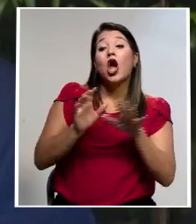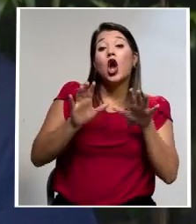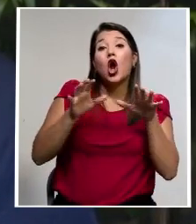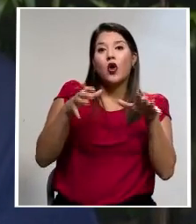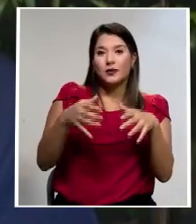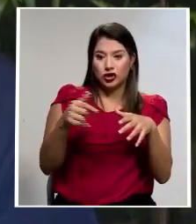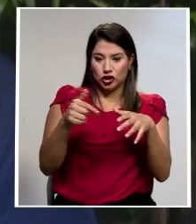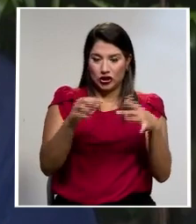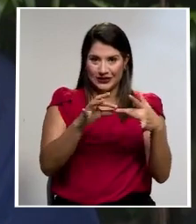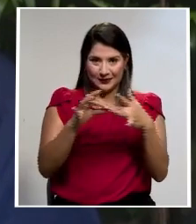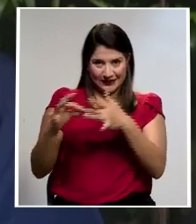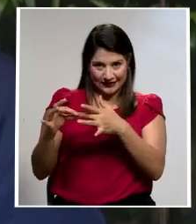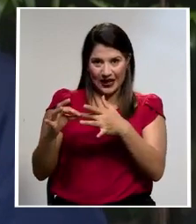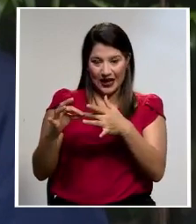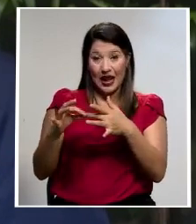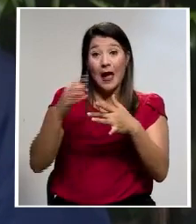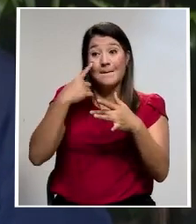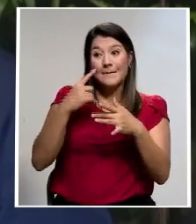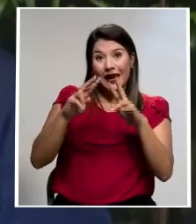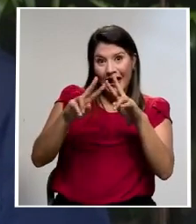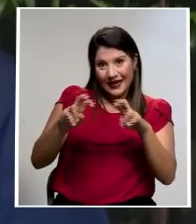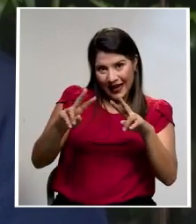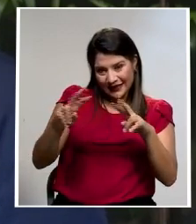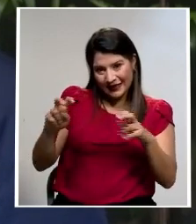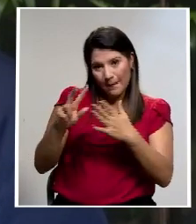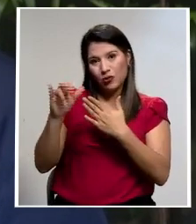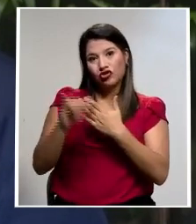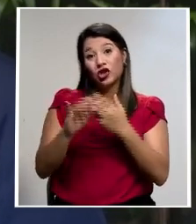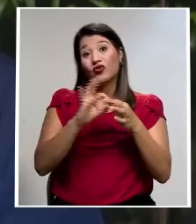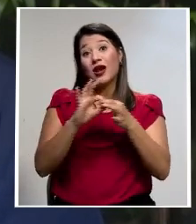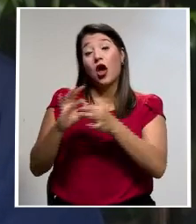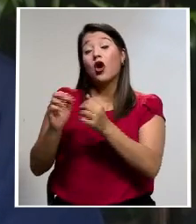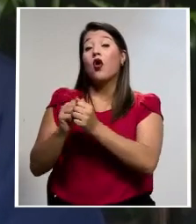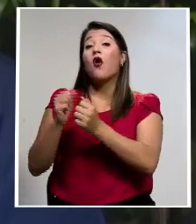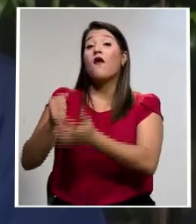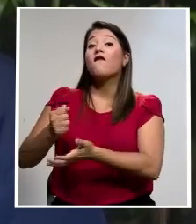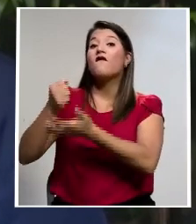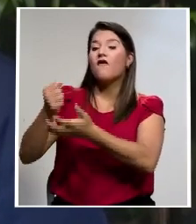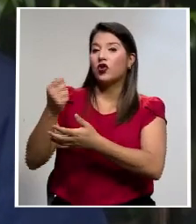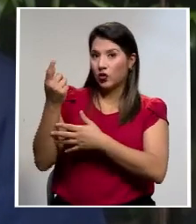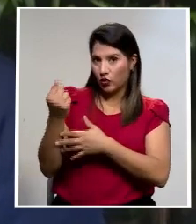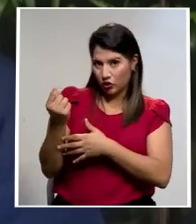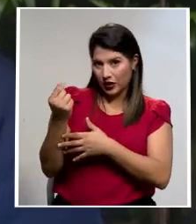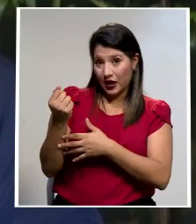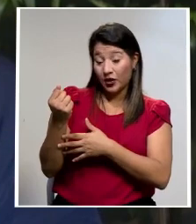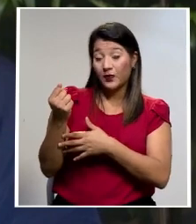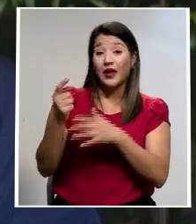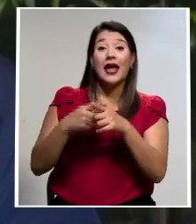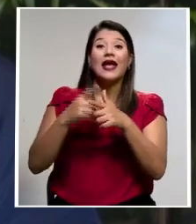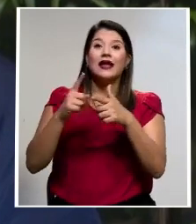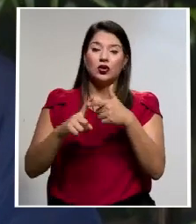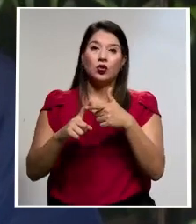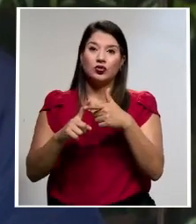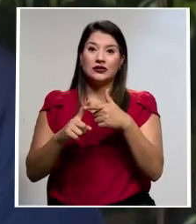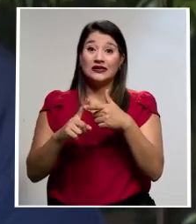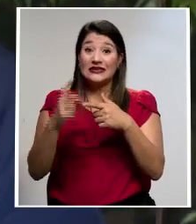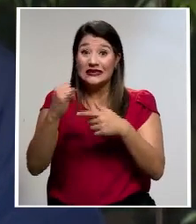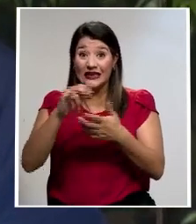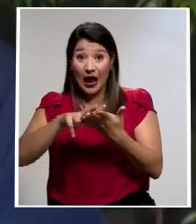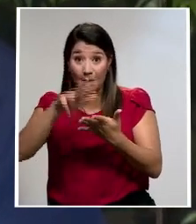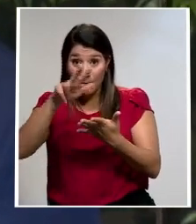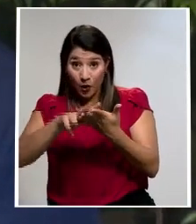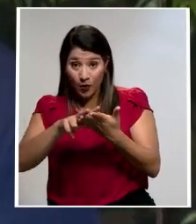OCDE. Si se crea por moción en el plenario, la moción indica cuáles expedientes estarían conociéndose en esa